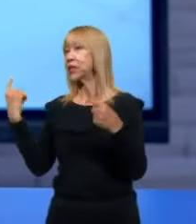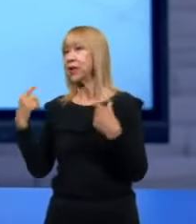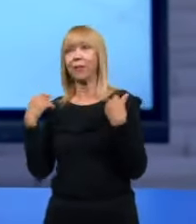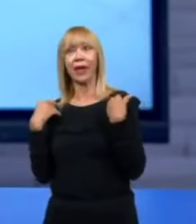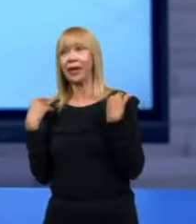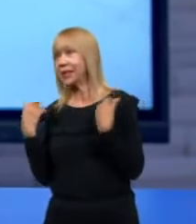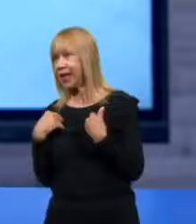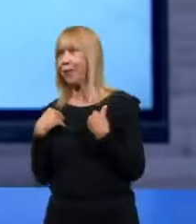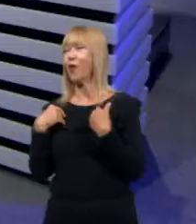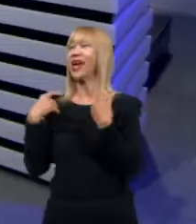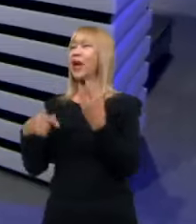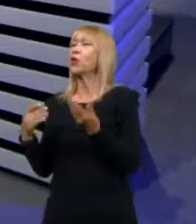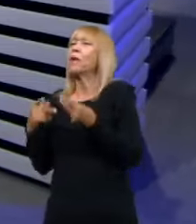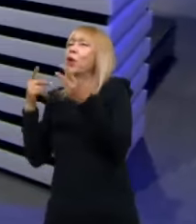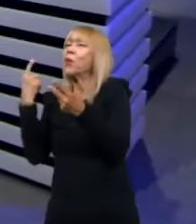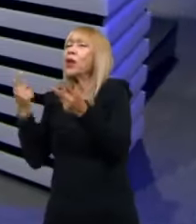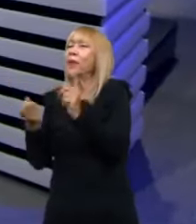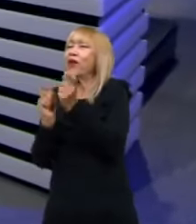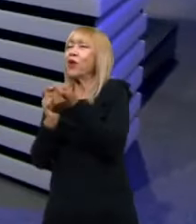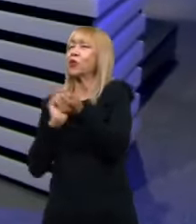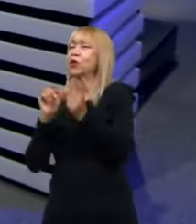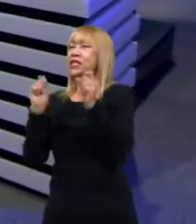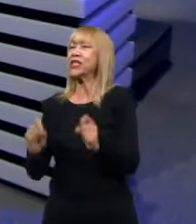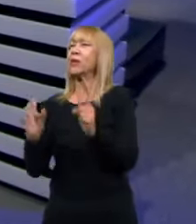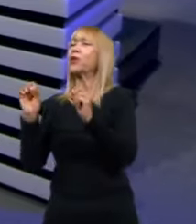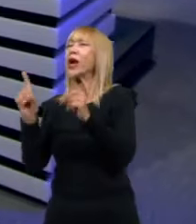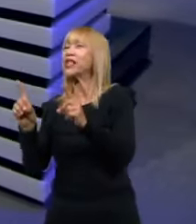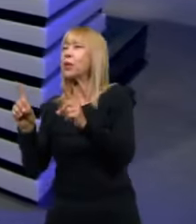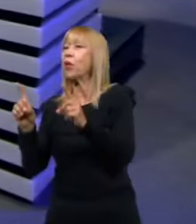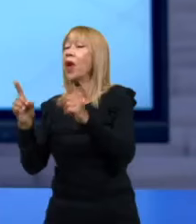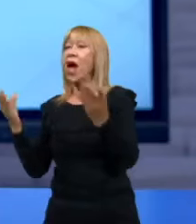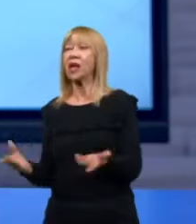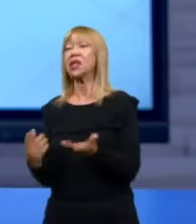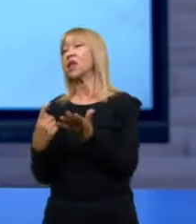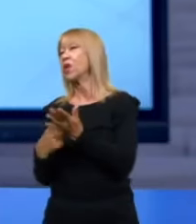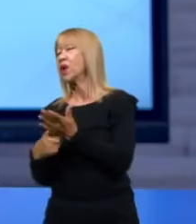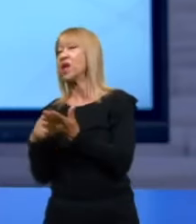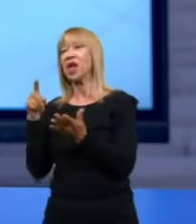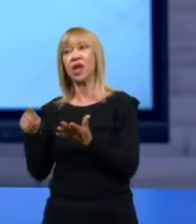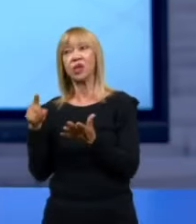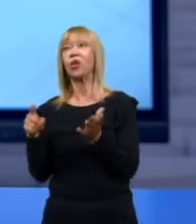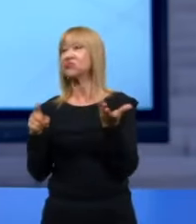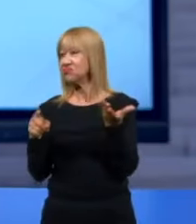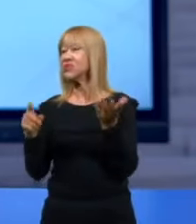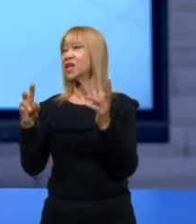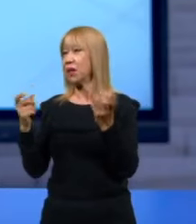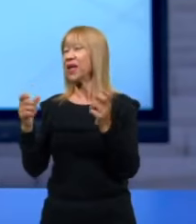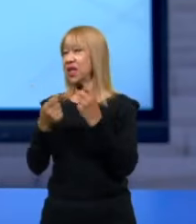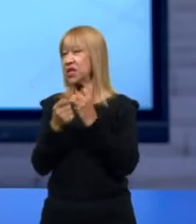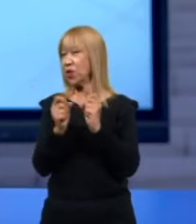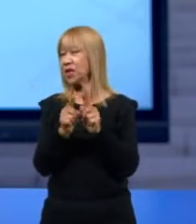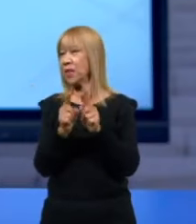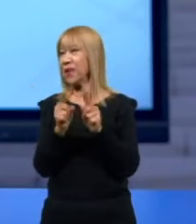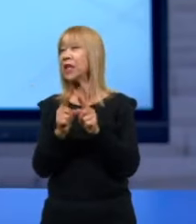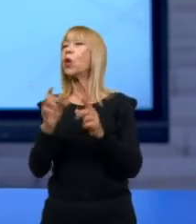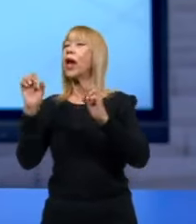queremos saber, ¿qué es usted lo que propone para reformar nuestro sistema educativo? Aquí se ha estado hablando, y esto está atado también a un tema de seguridad, de